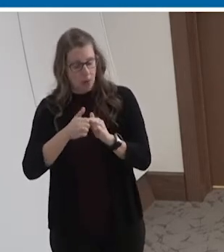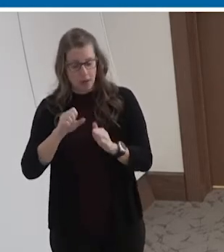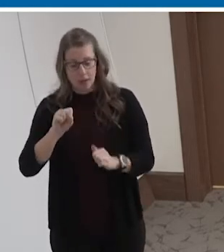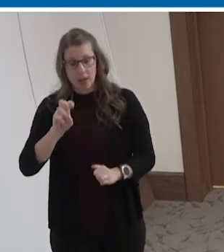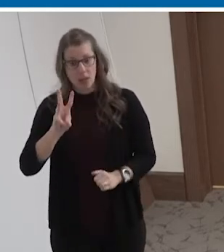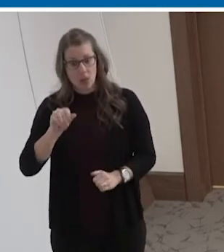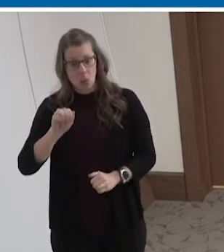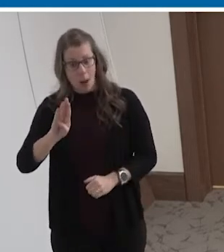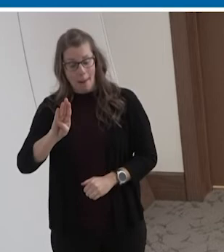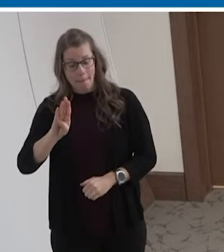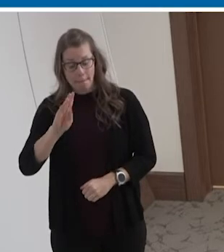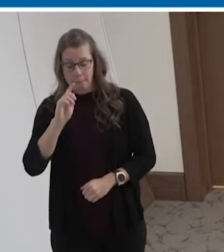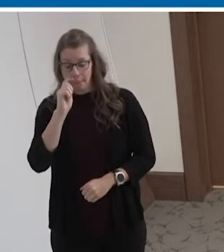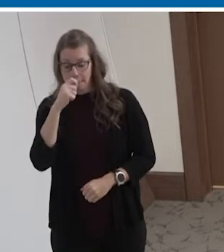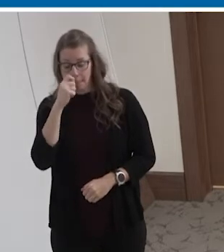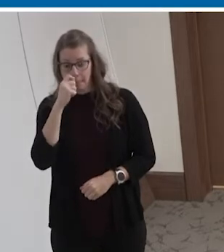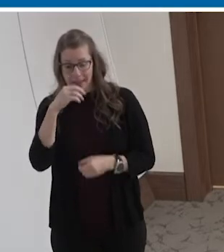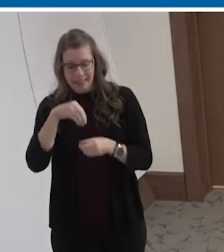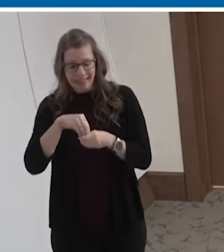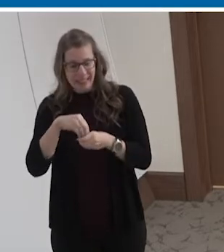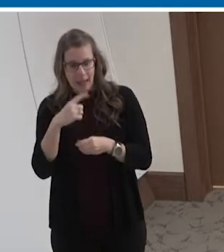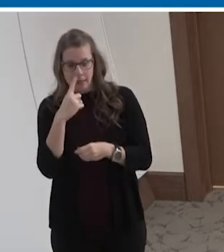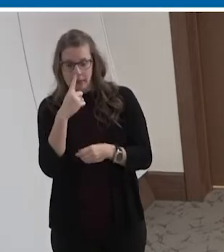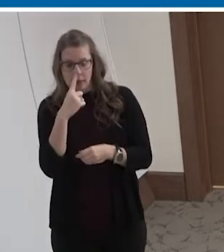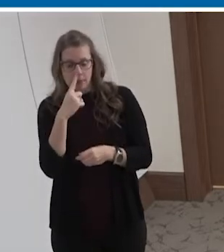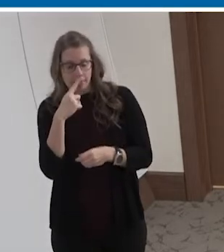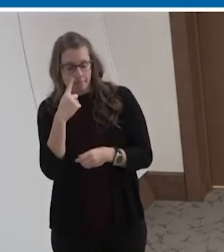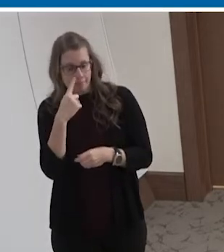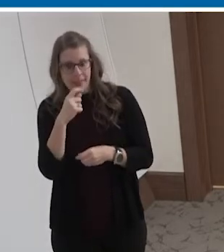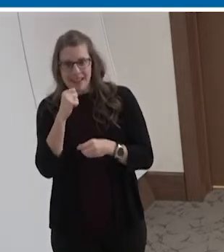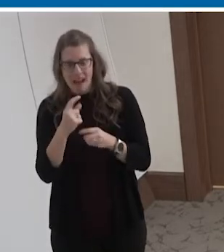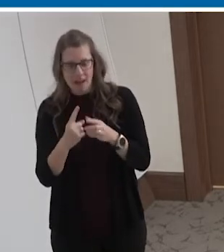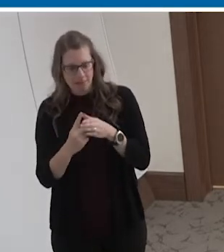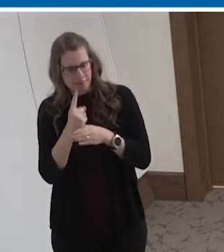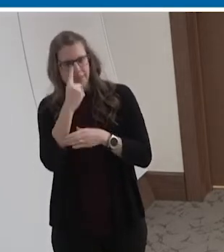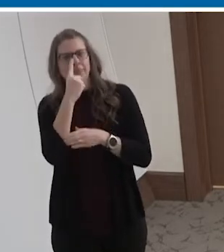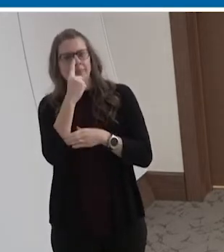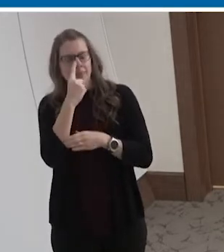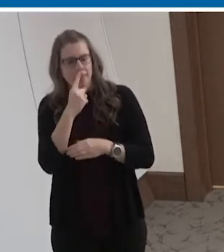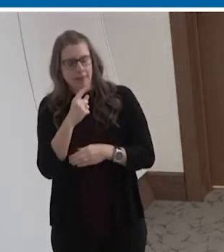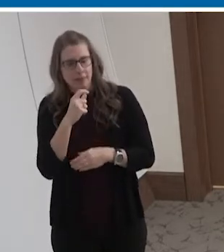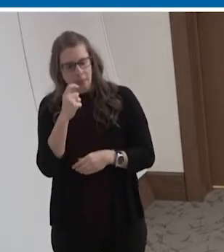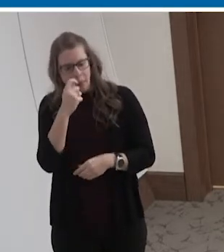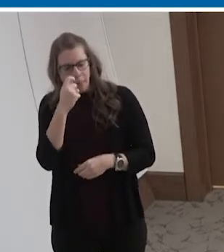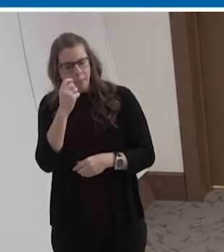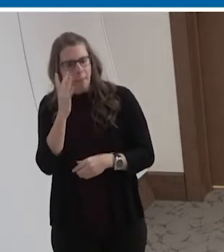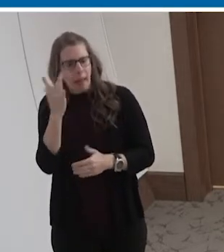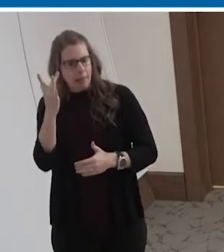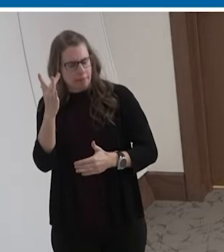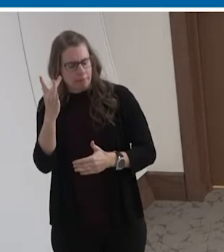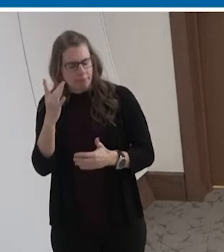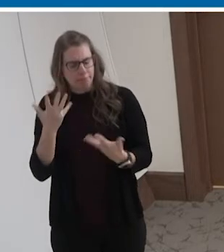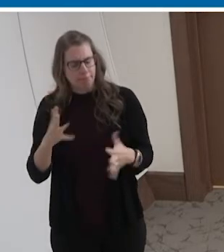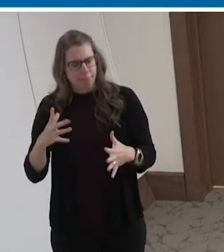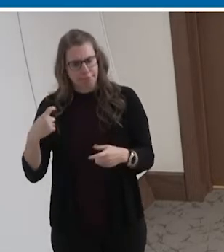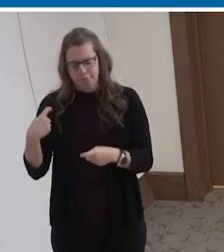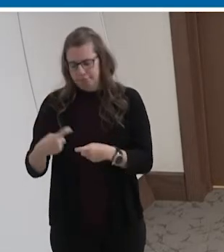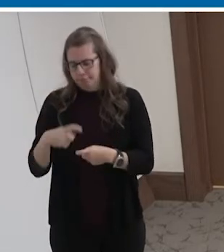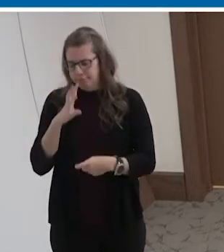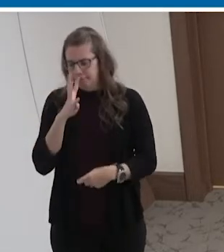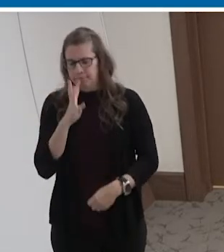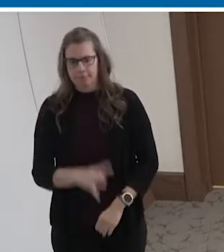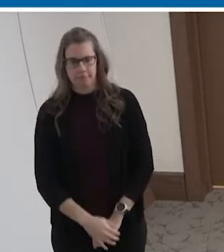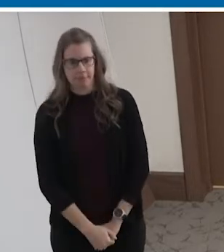it at the inside the nostril, just at the very tip of the nose. Ya, y el test se usa